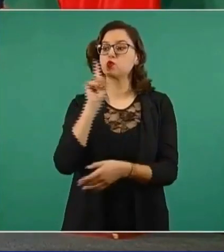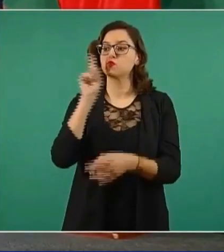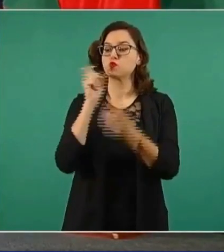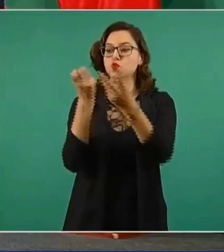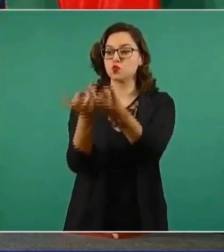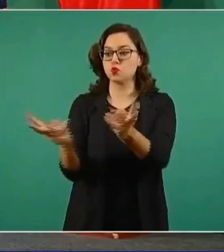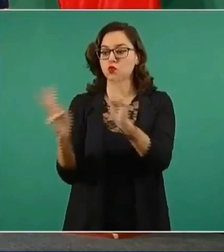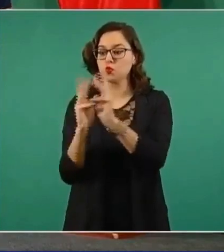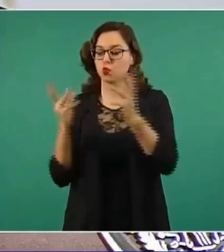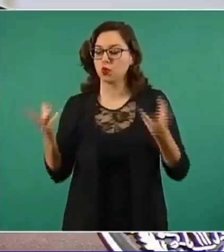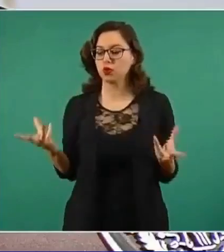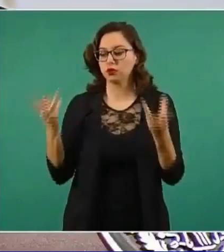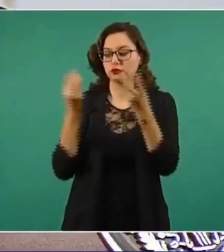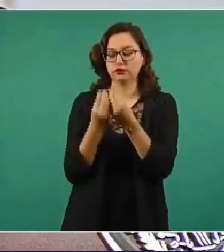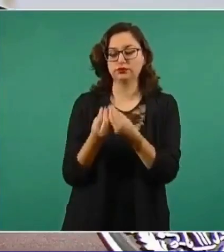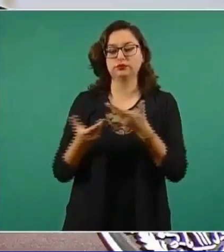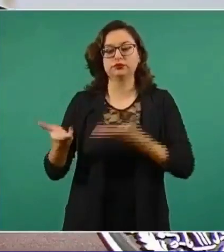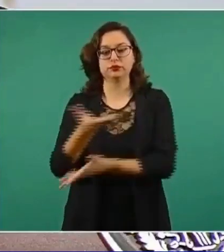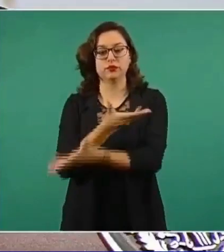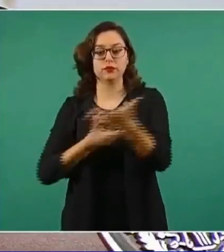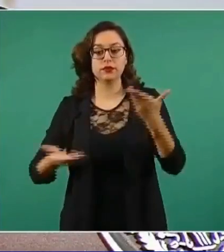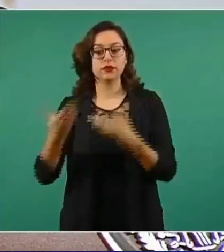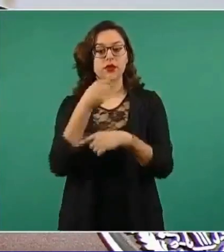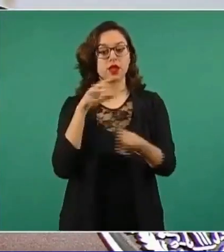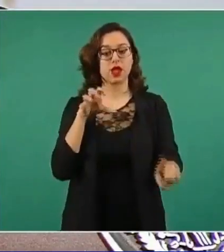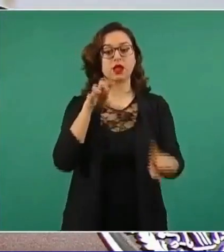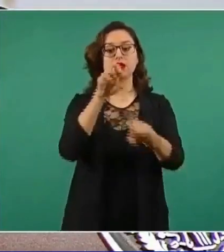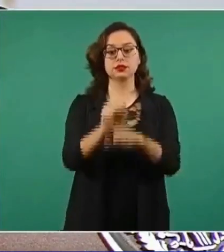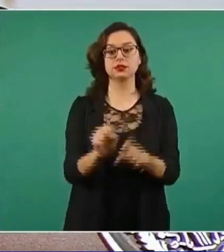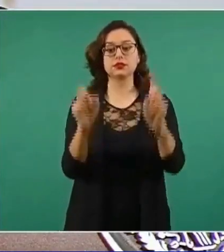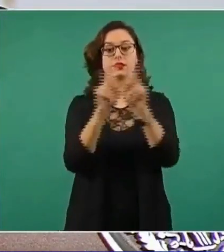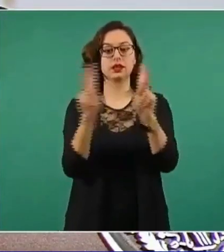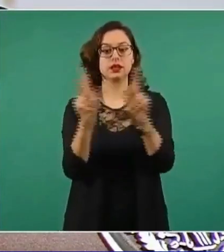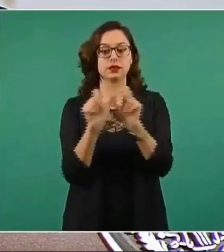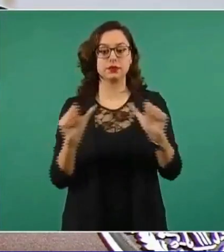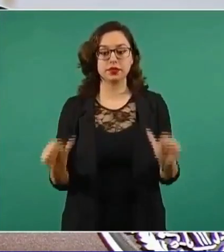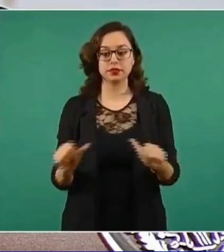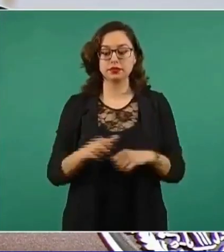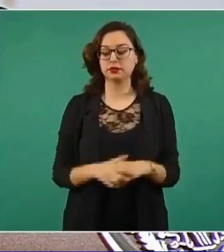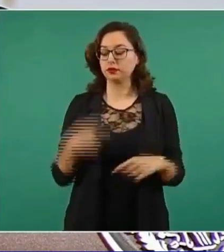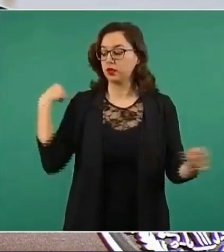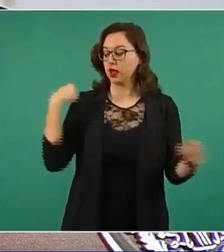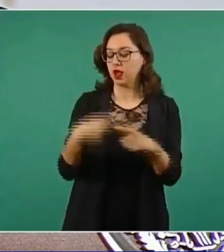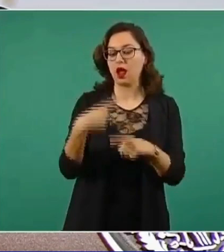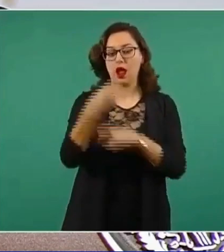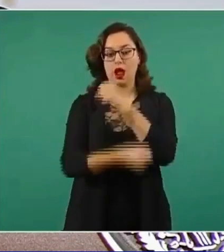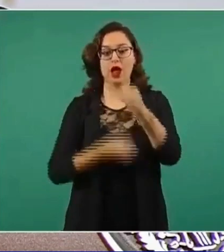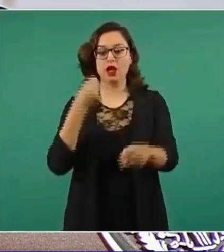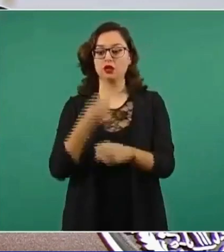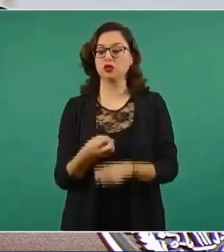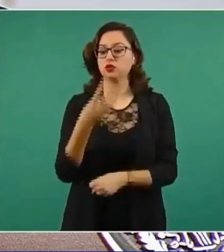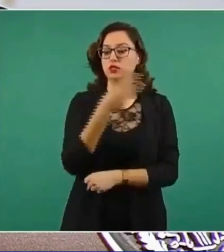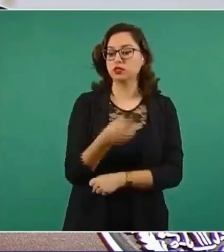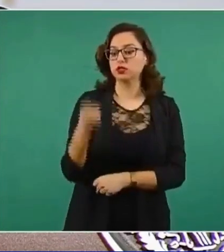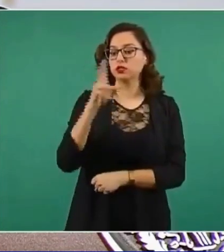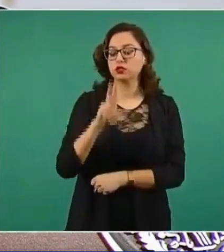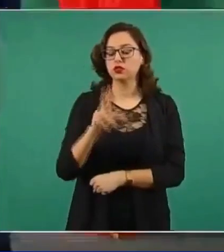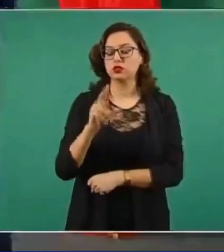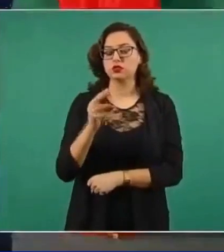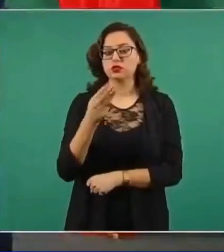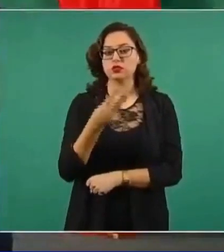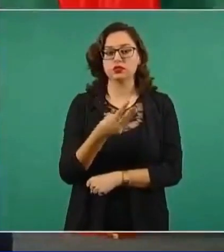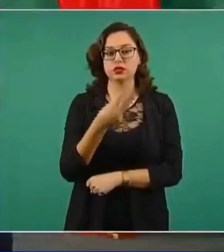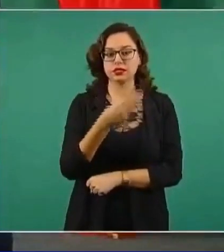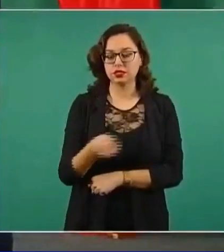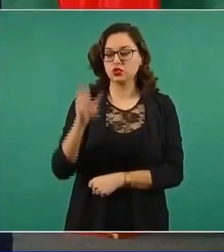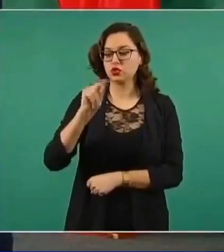Mujeres Constructoras de Paz. Este año fortalecimos 388 centros de desarrollo de